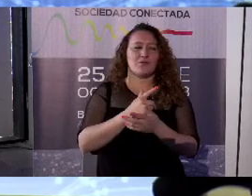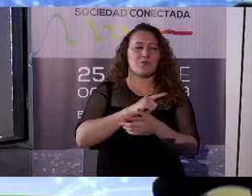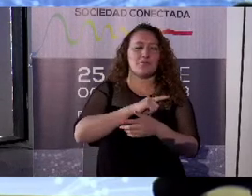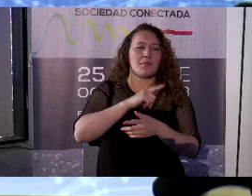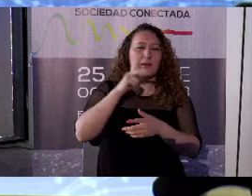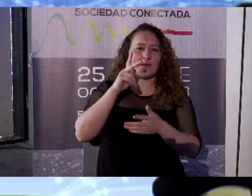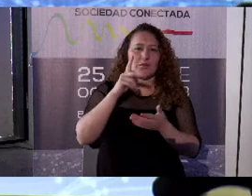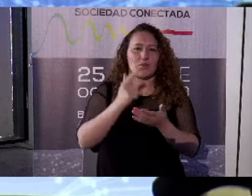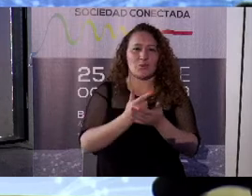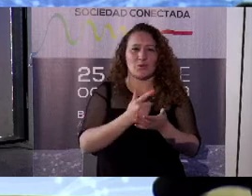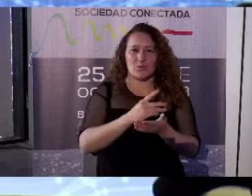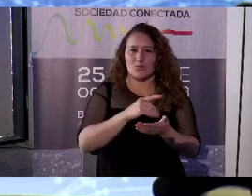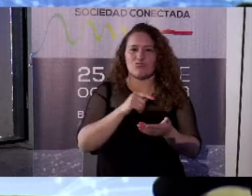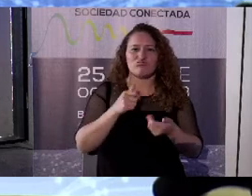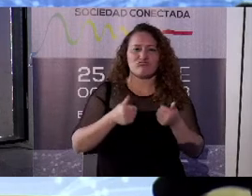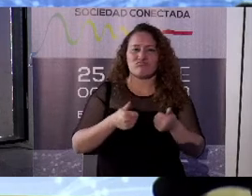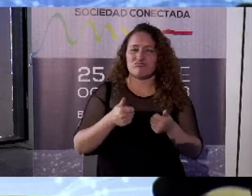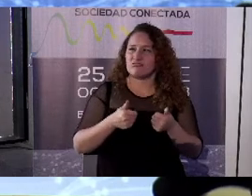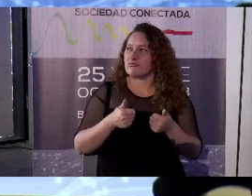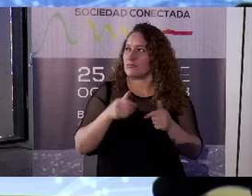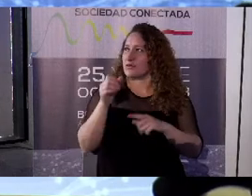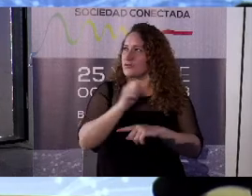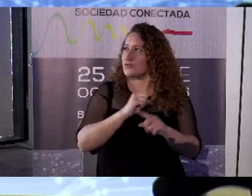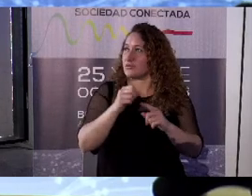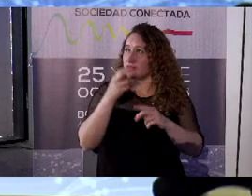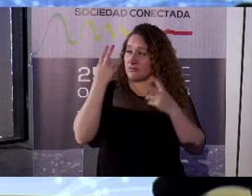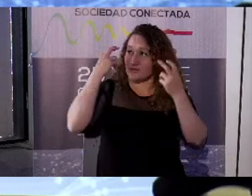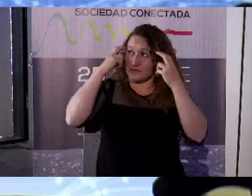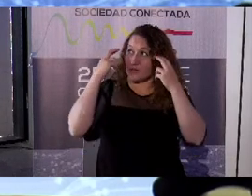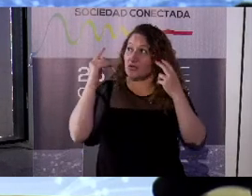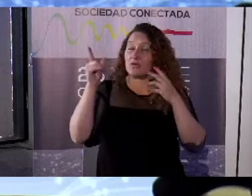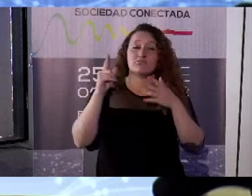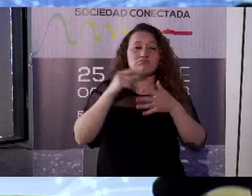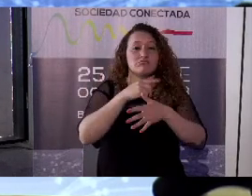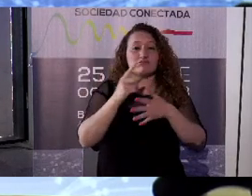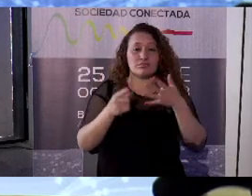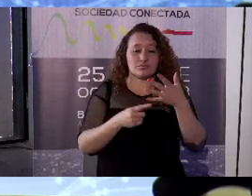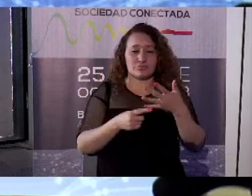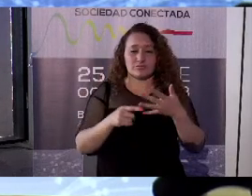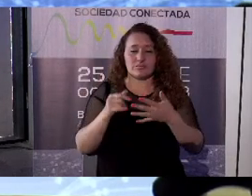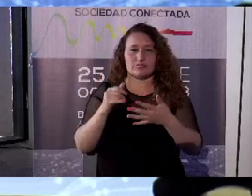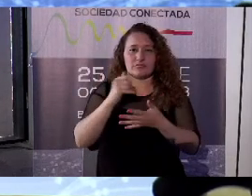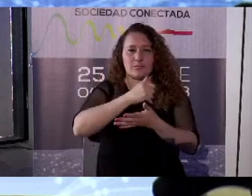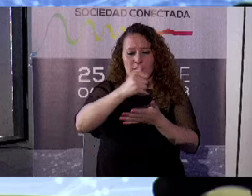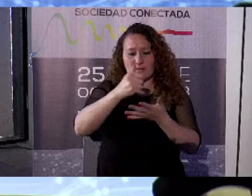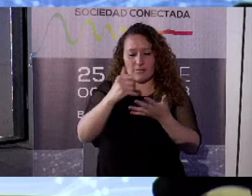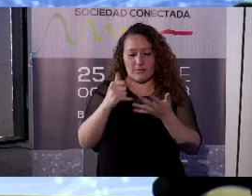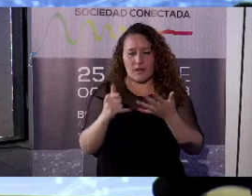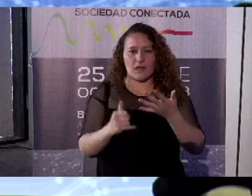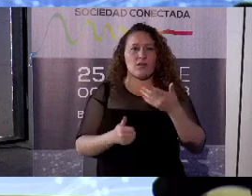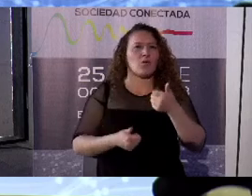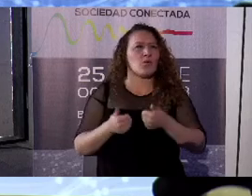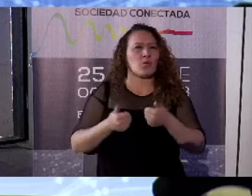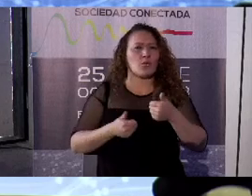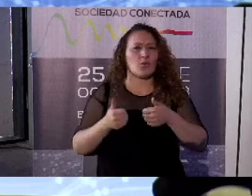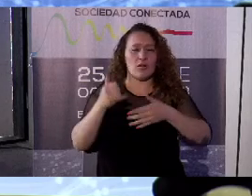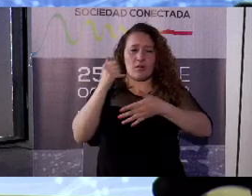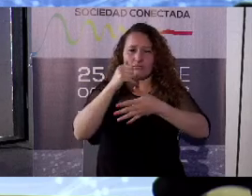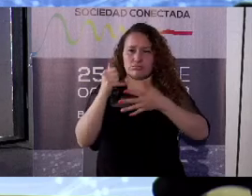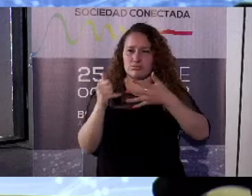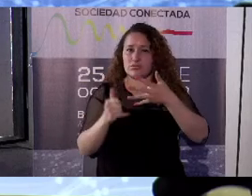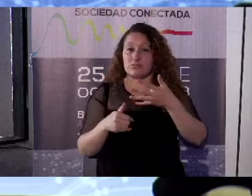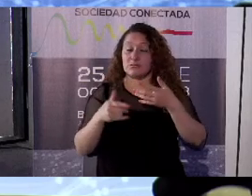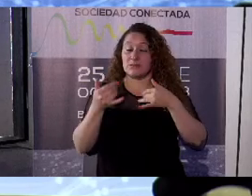y conocimiento que eh principalmente se basa en cinco ejes y esos ejes eh tienen estos dos planes que son el plan de